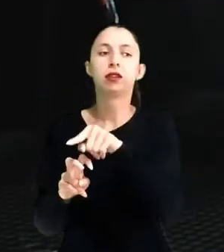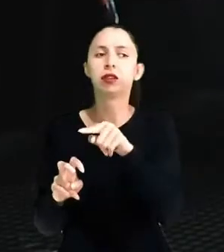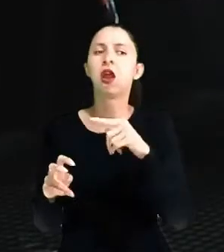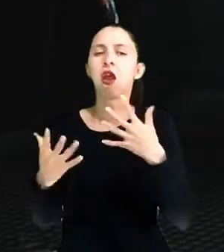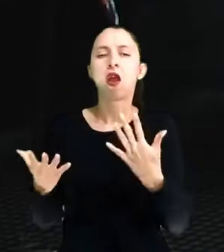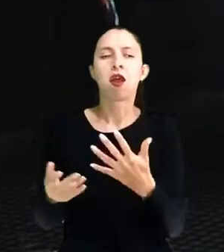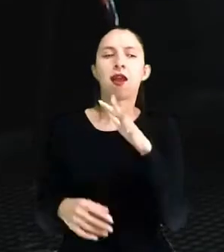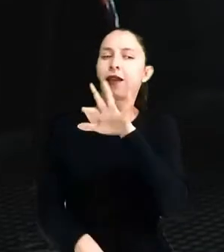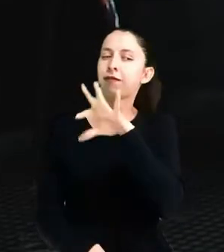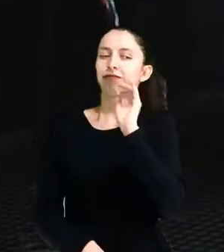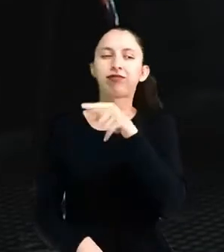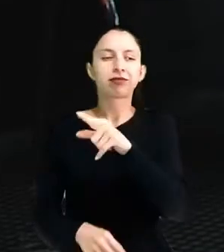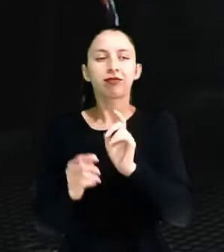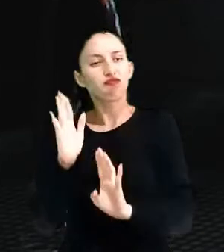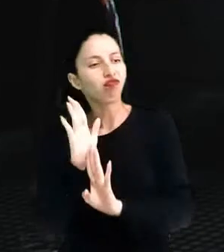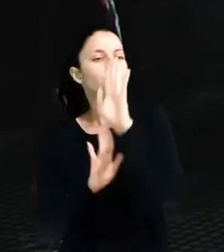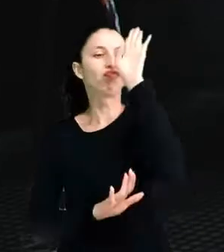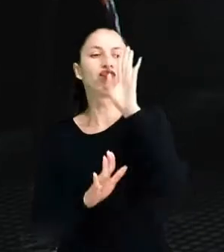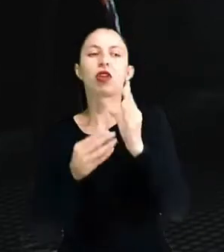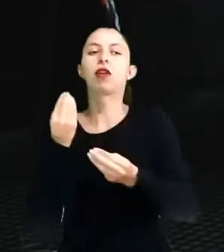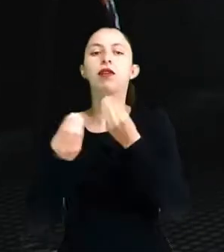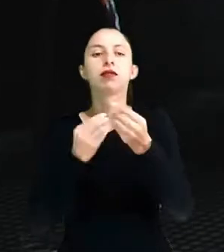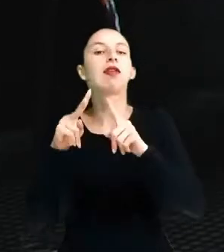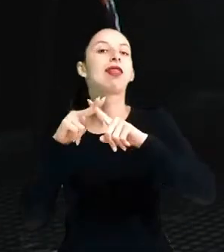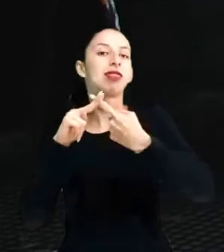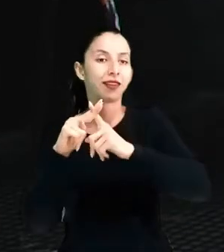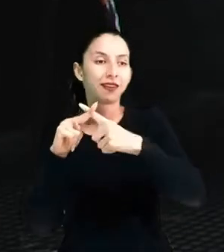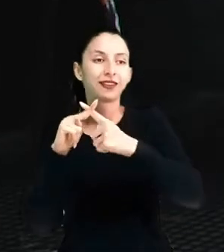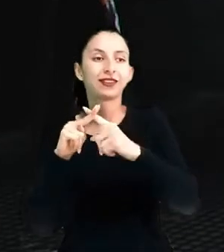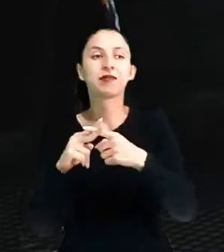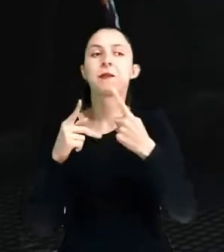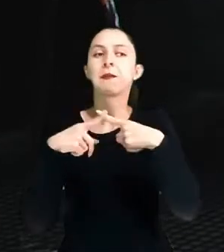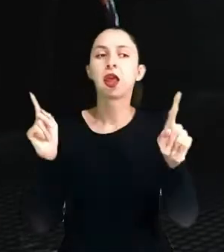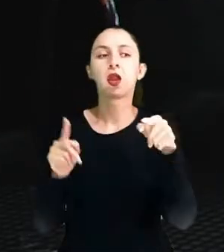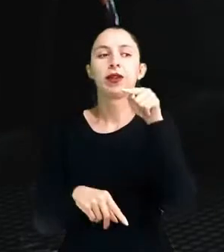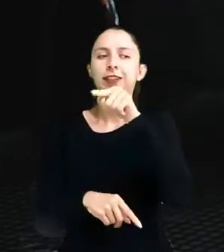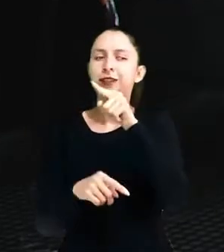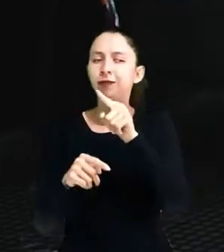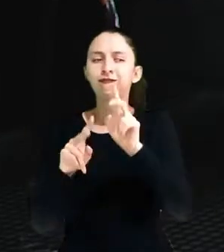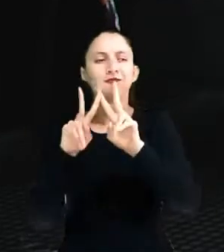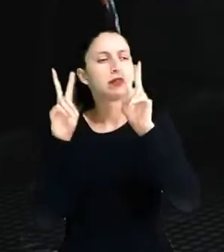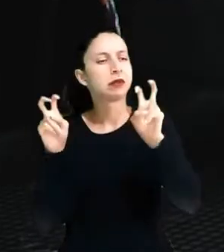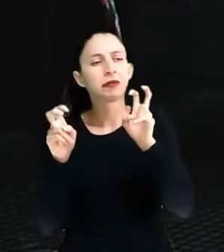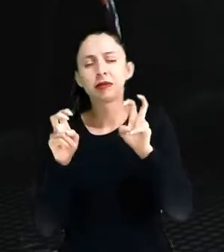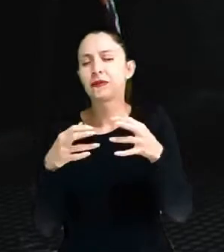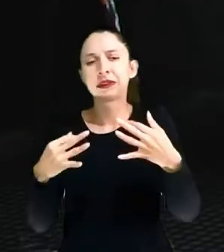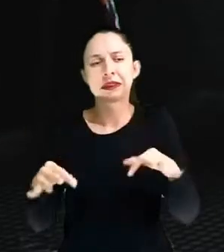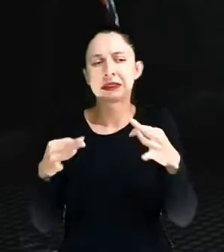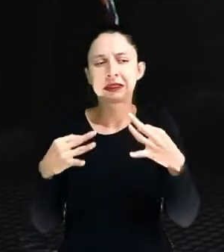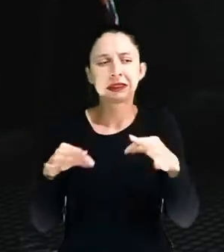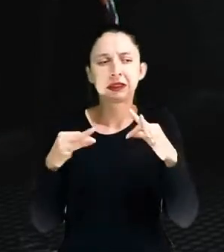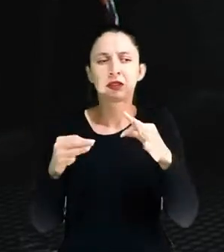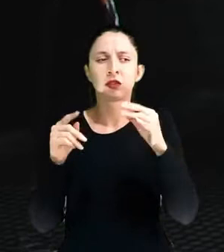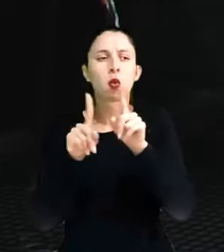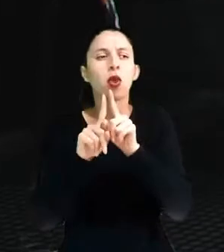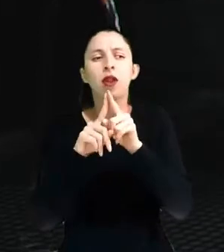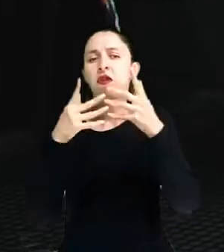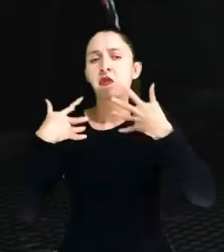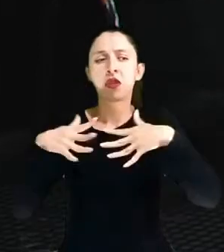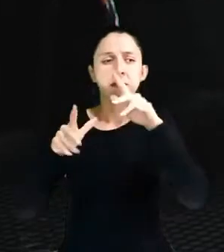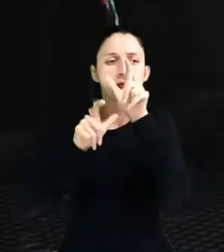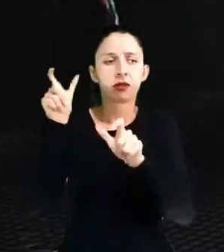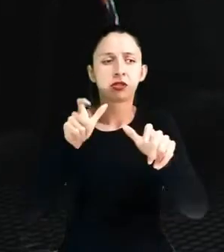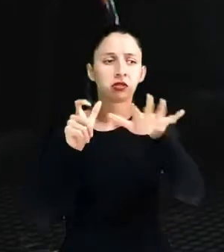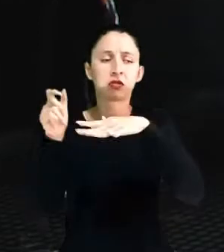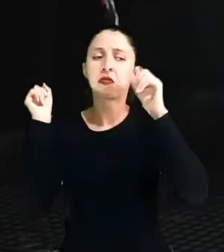esos contenidos temáticos a lo que es el desarrollo de talleres, pero con digamos que contenidos sencillos